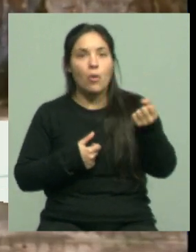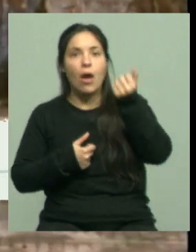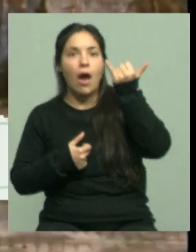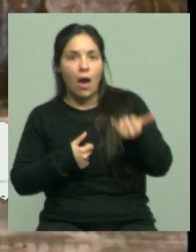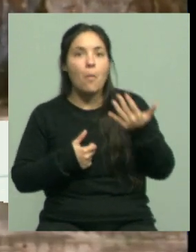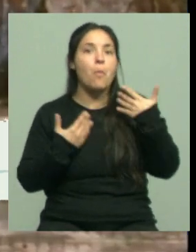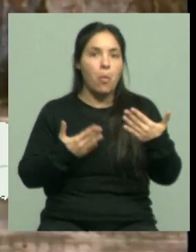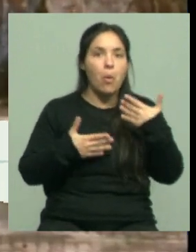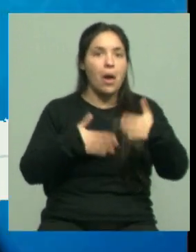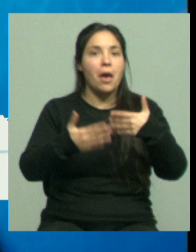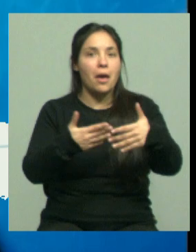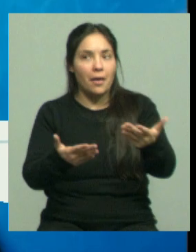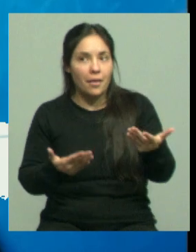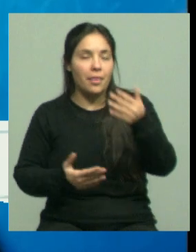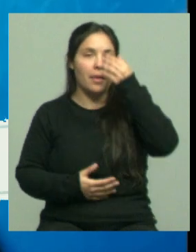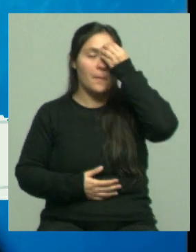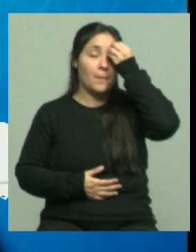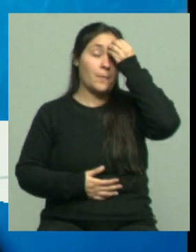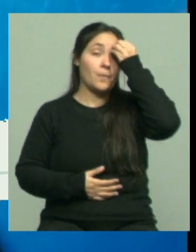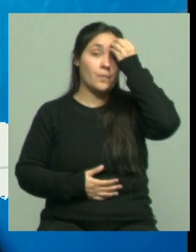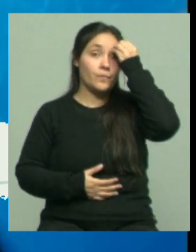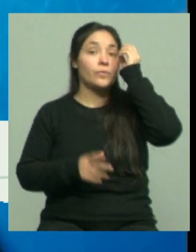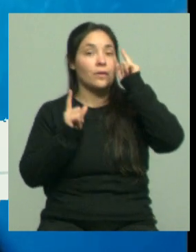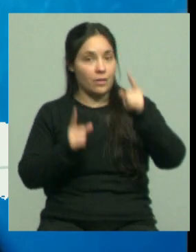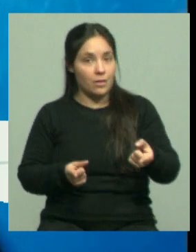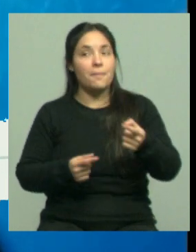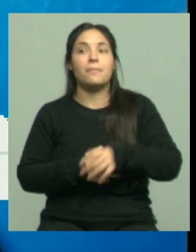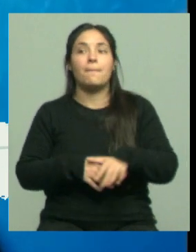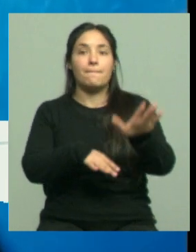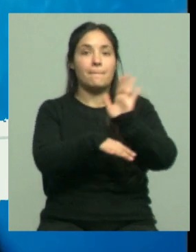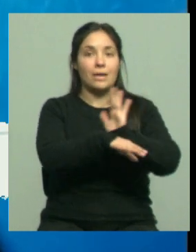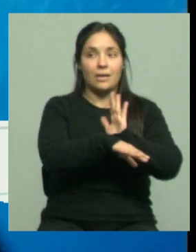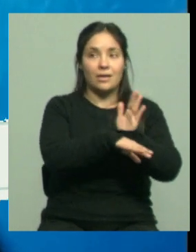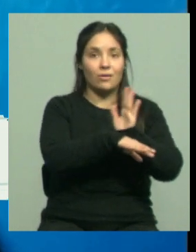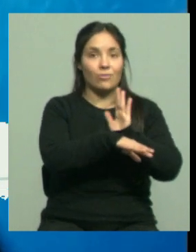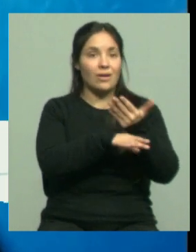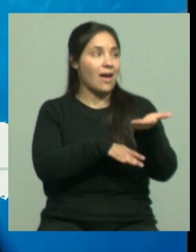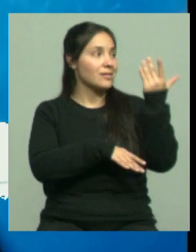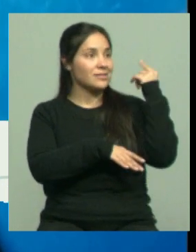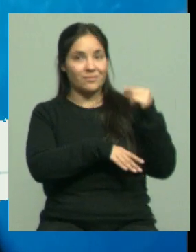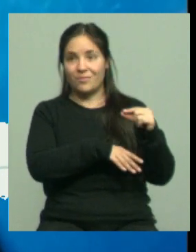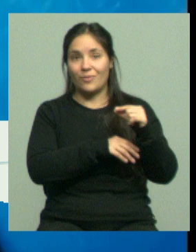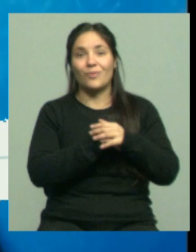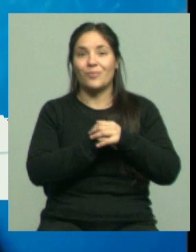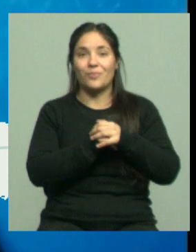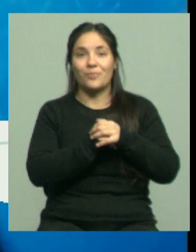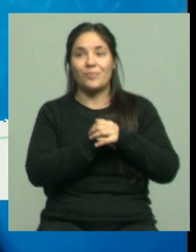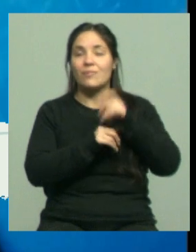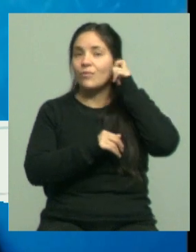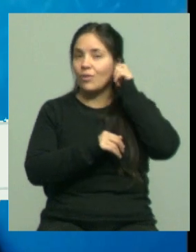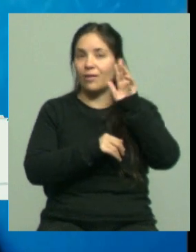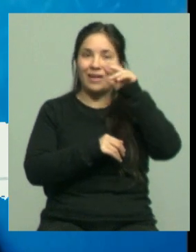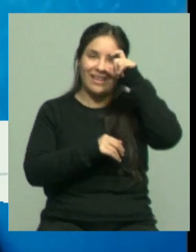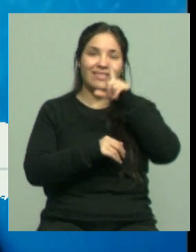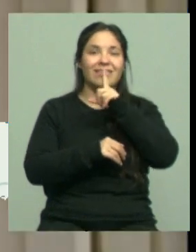tiempo de descubrirnos. De hecho, bueno, esto también, si bien son películas recientes, las de Greta Gerwig, tenemos en el año 99